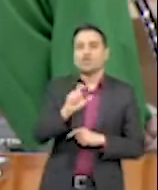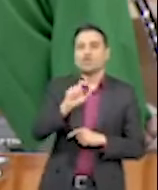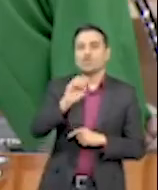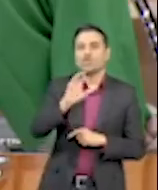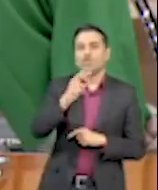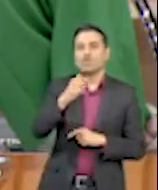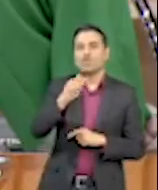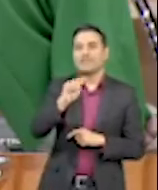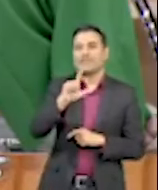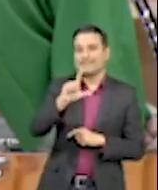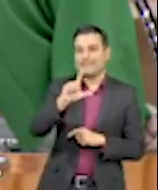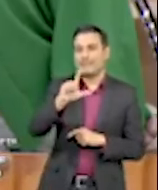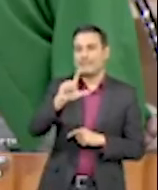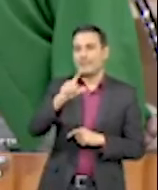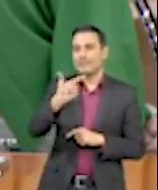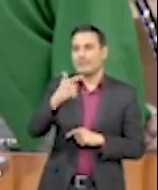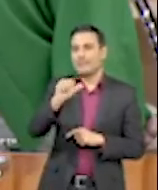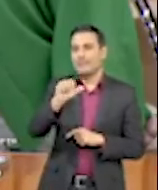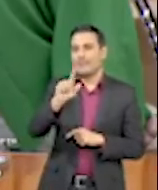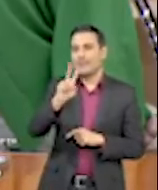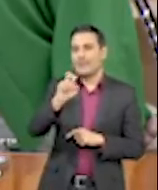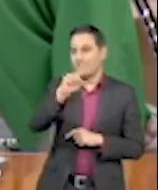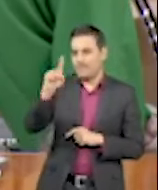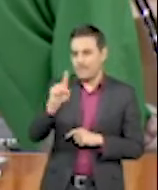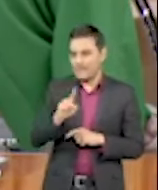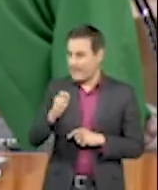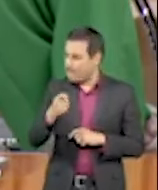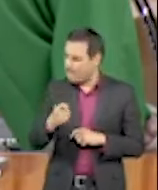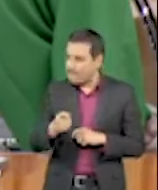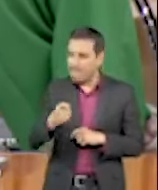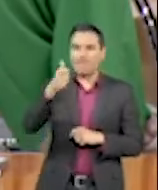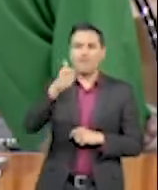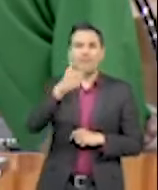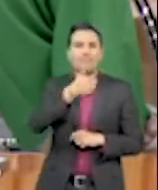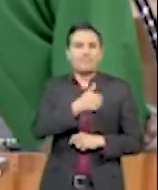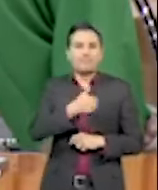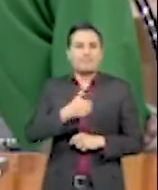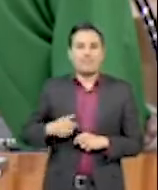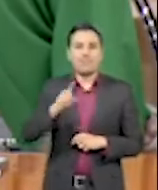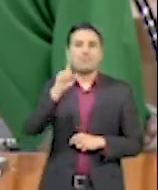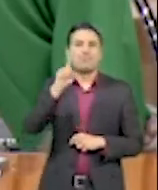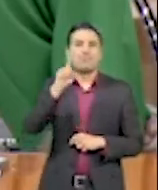presidenta de la República en la historia de este país.